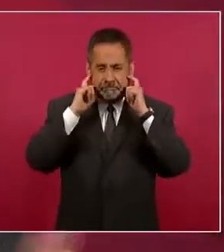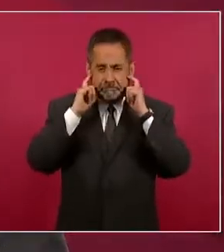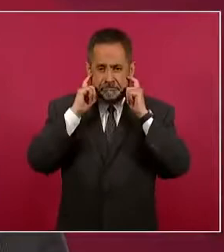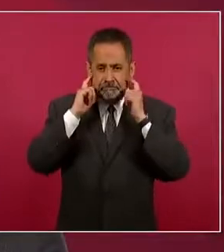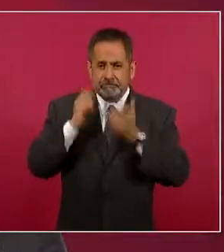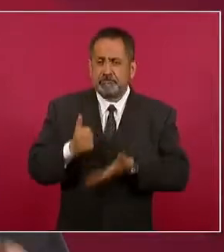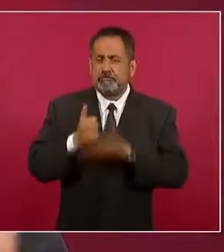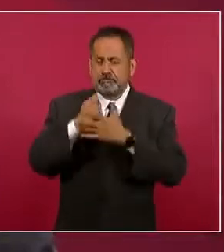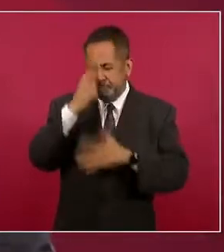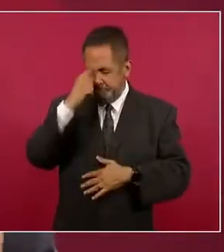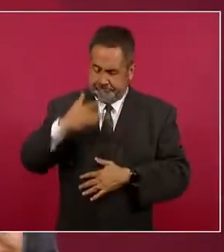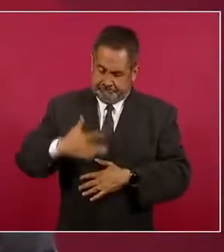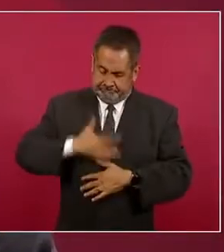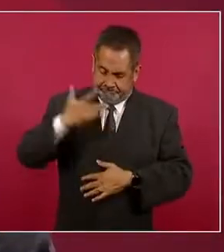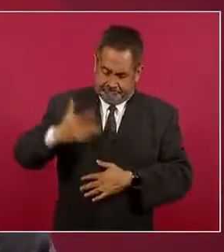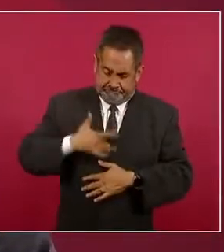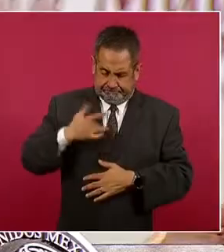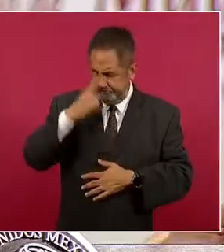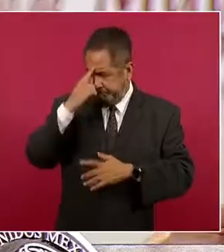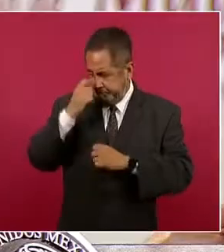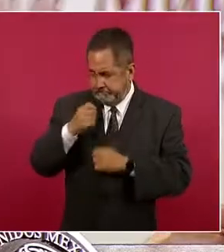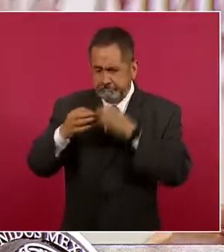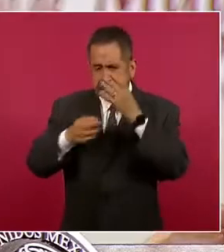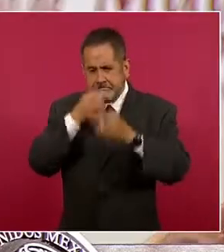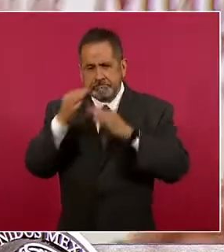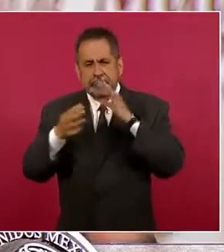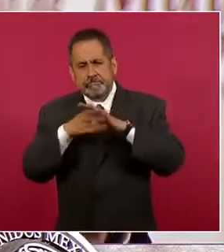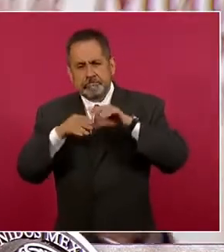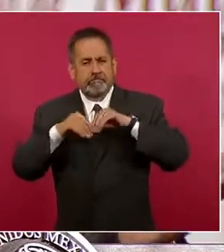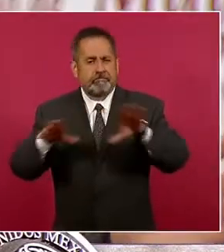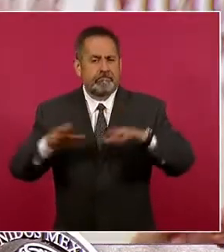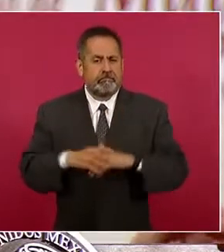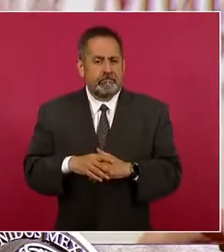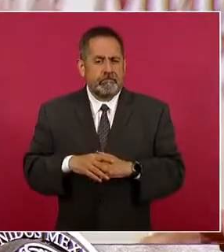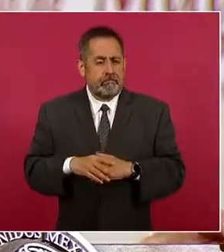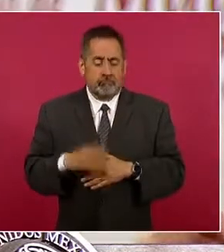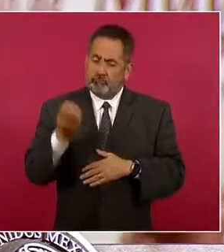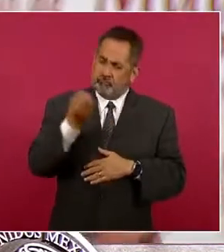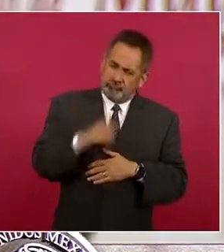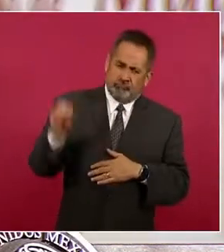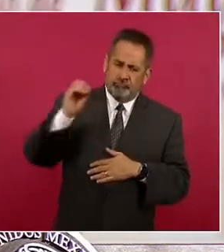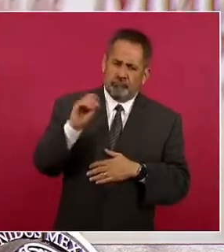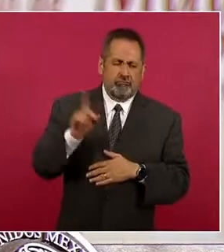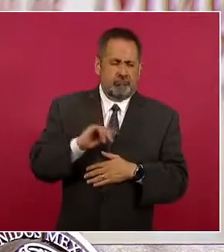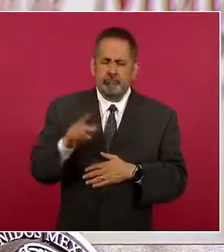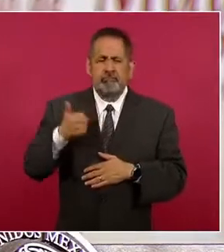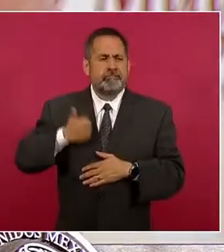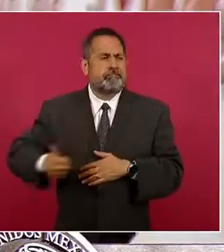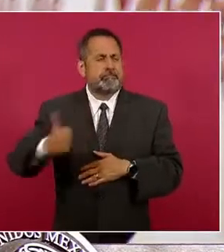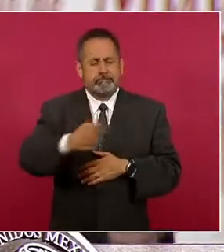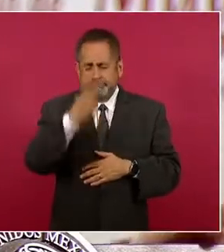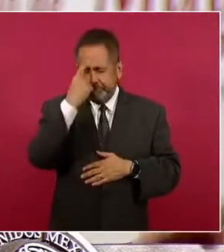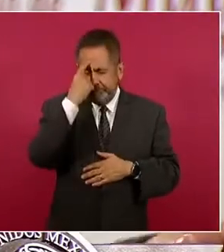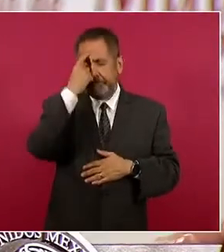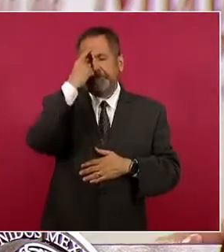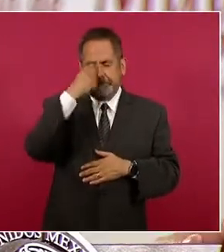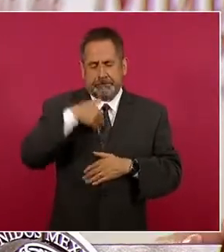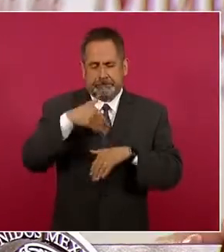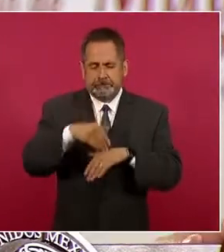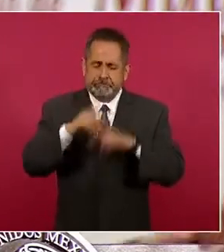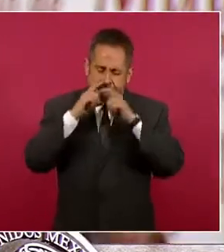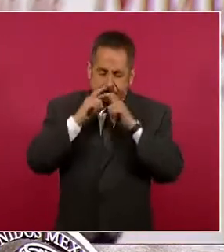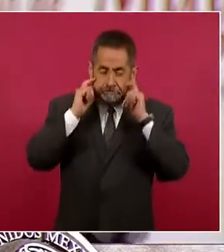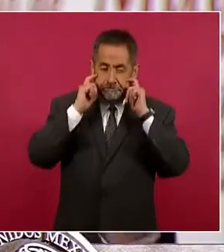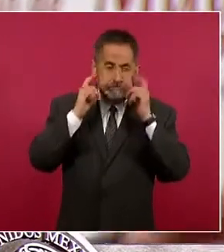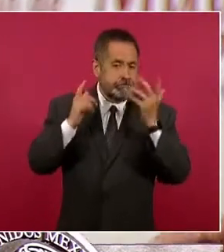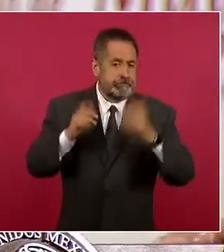en el convencimiento, basada en la promoción de la salud, no como una medida obligatoria, porque la lógica de todas nuestras